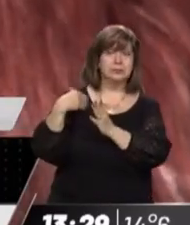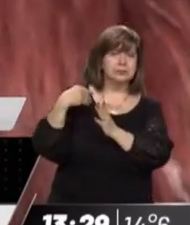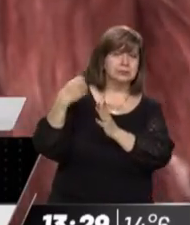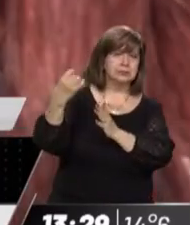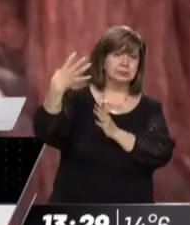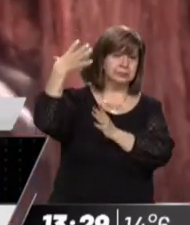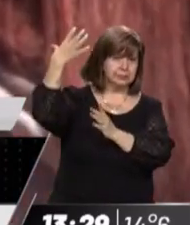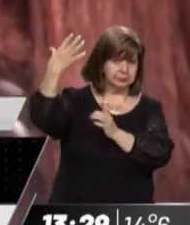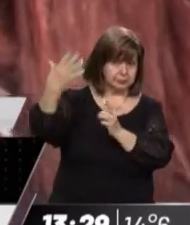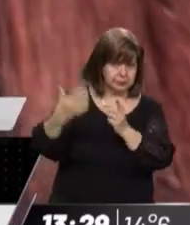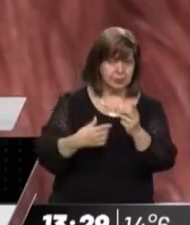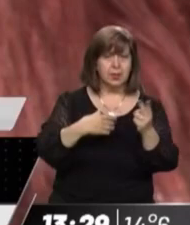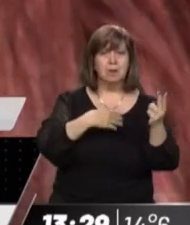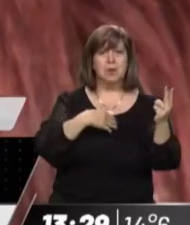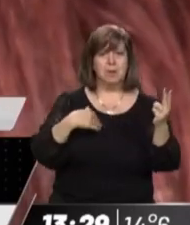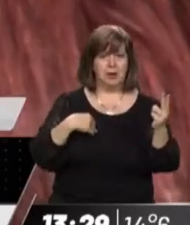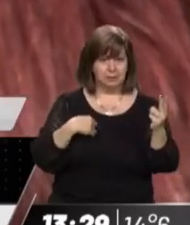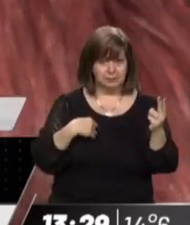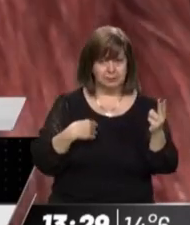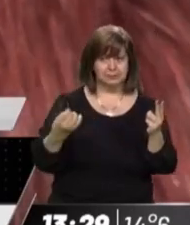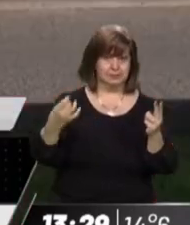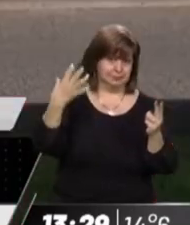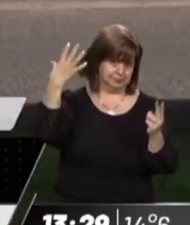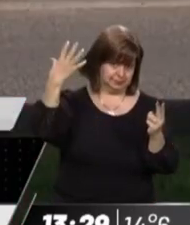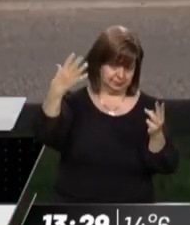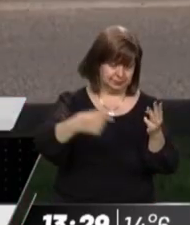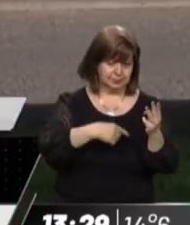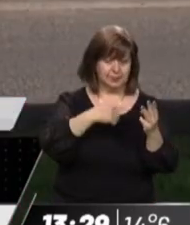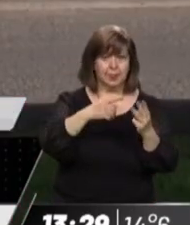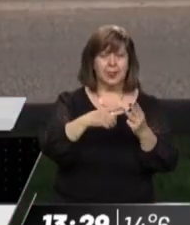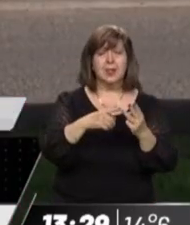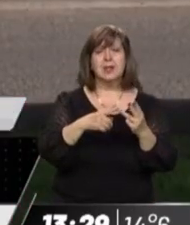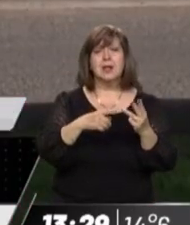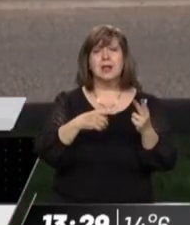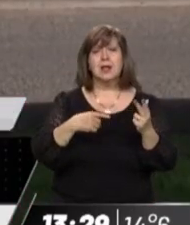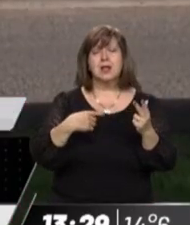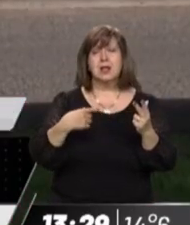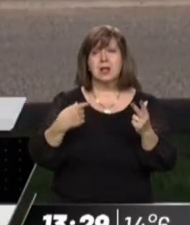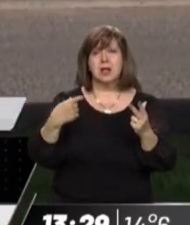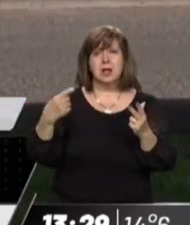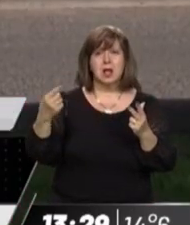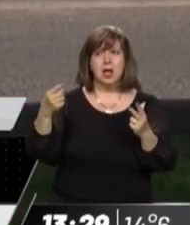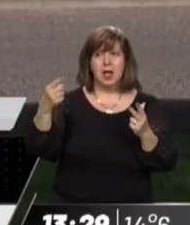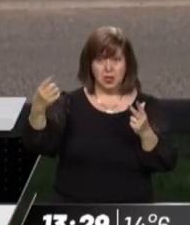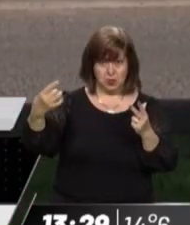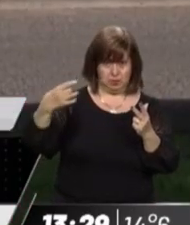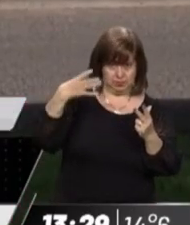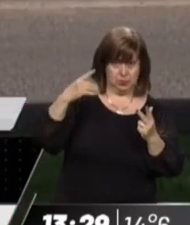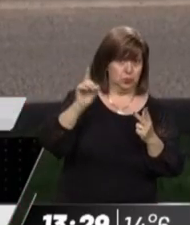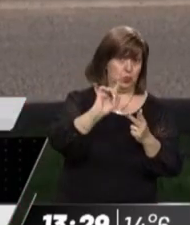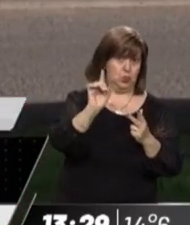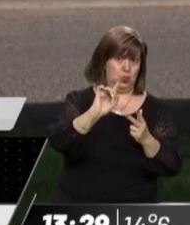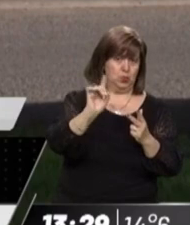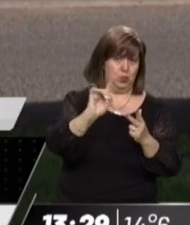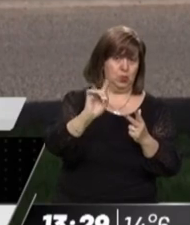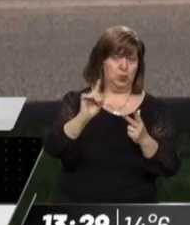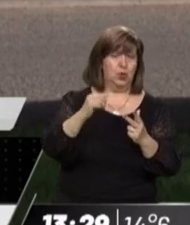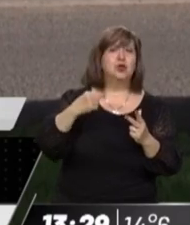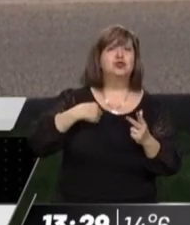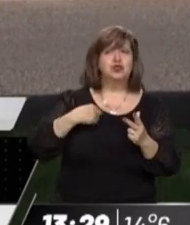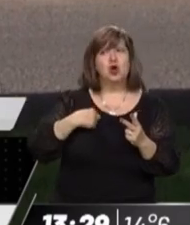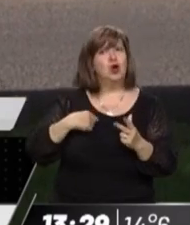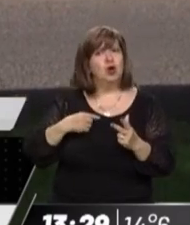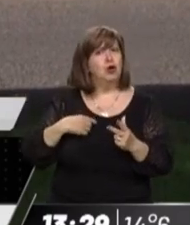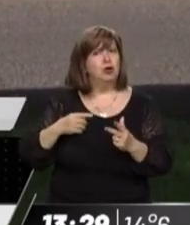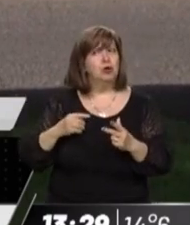perdí mi mamá, pero no porque ellos me hayan rechazado, digamos, no porque ellos querían, sino porque yo